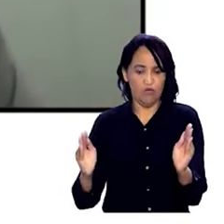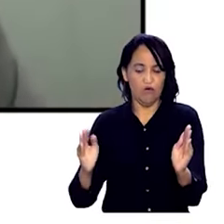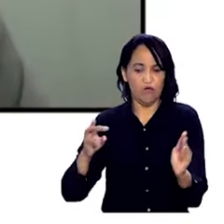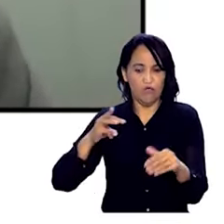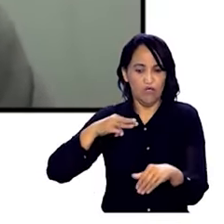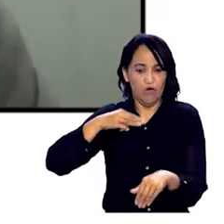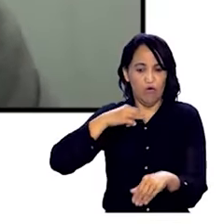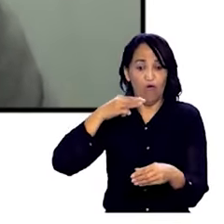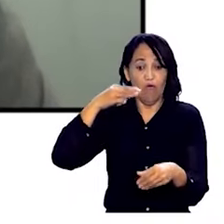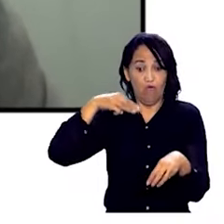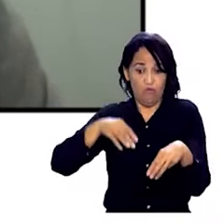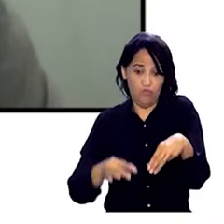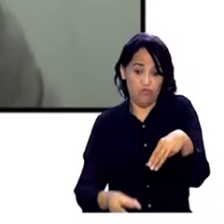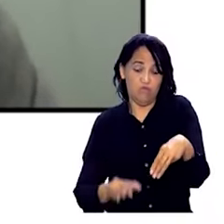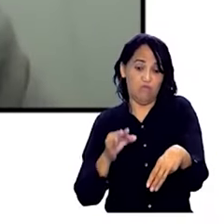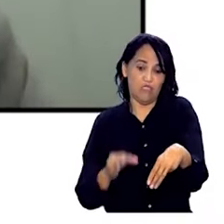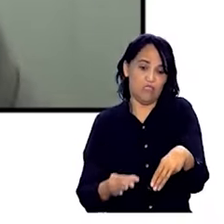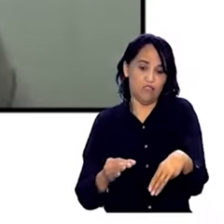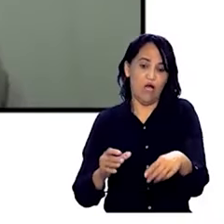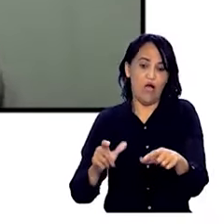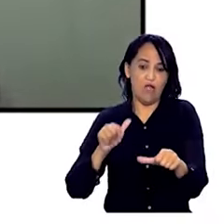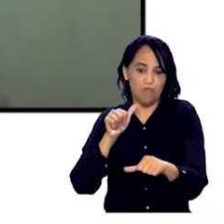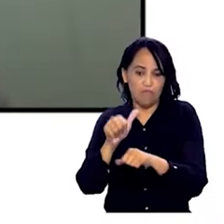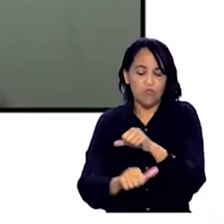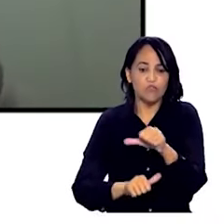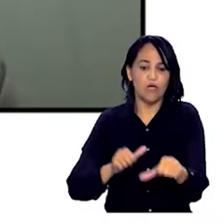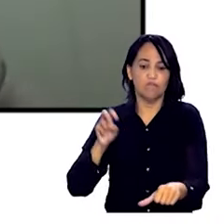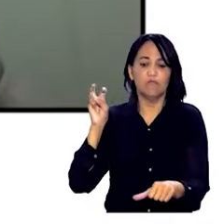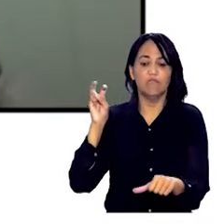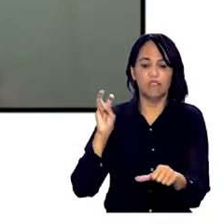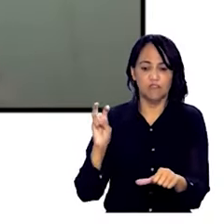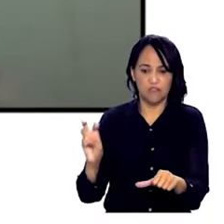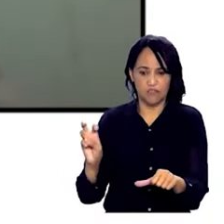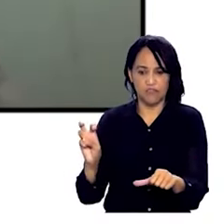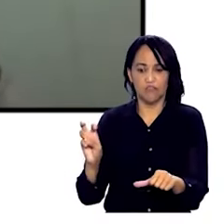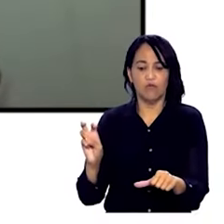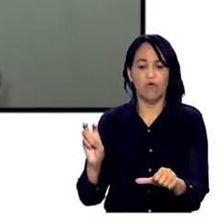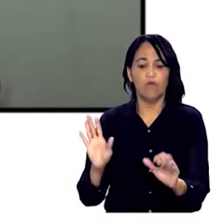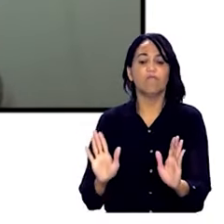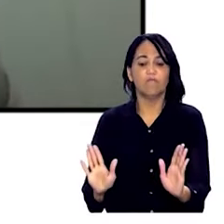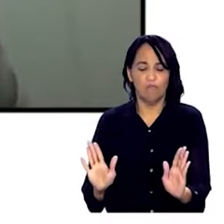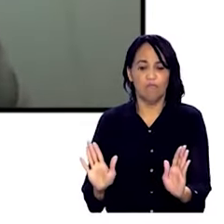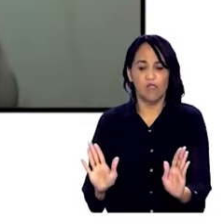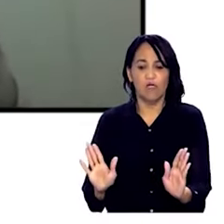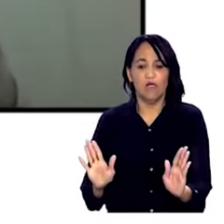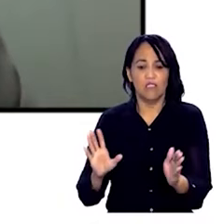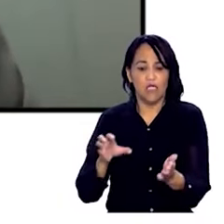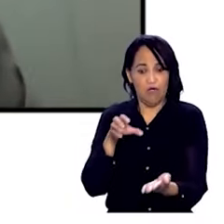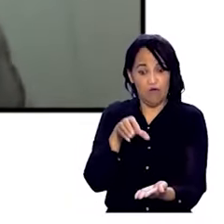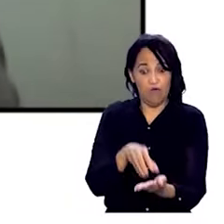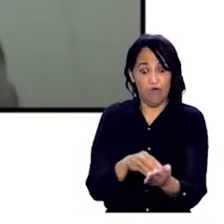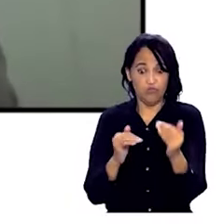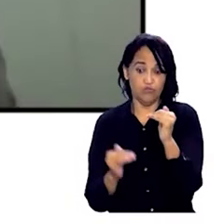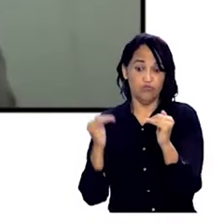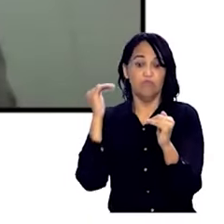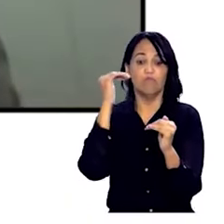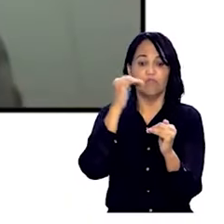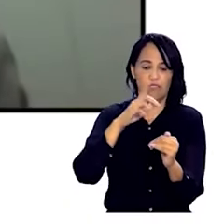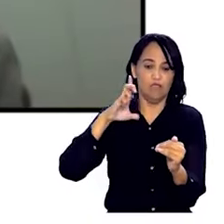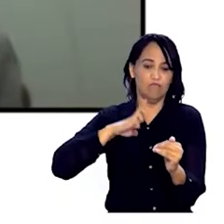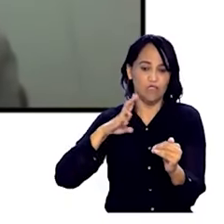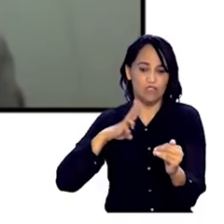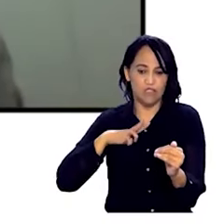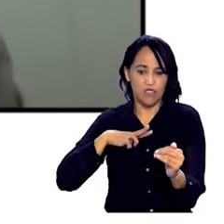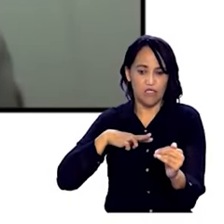la actualidad la corte tiene en cuanto a agenda de trabajo la